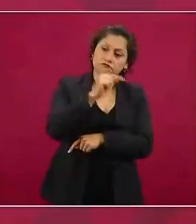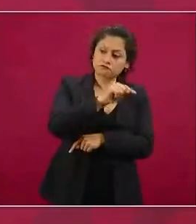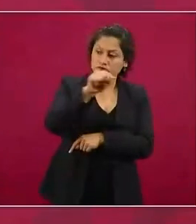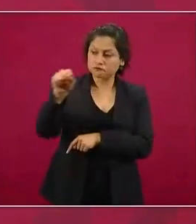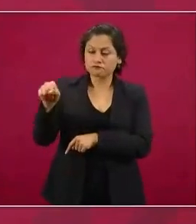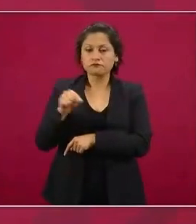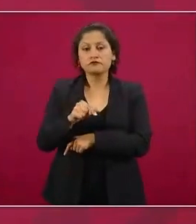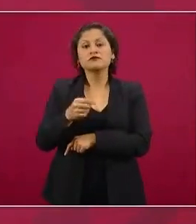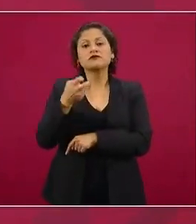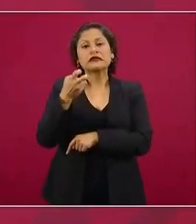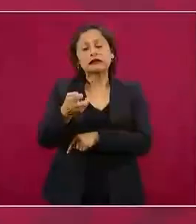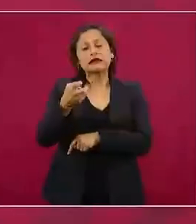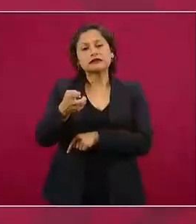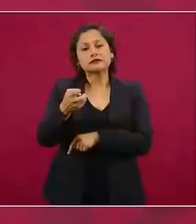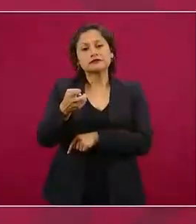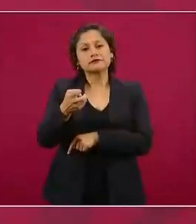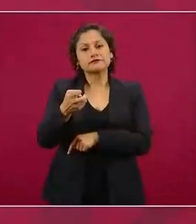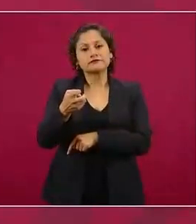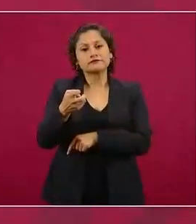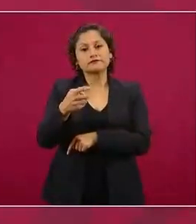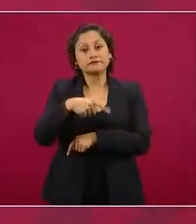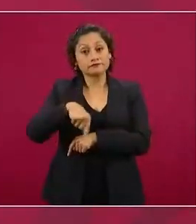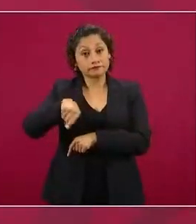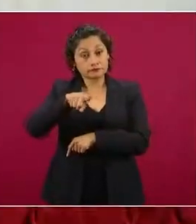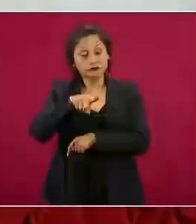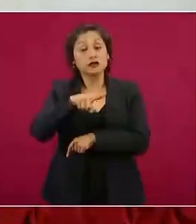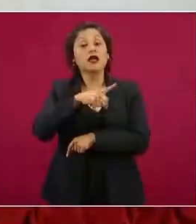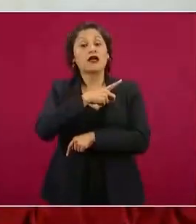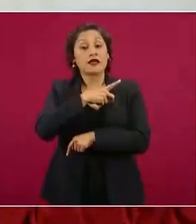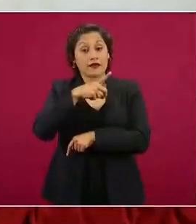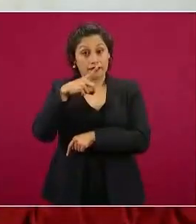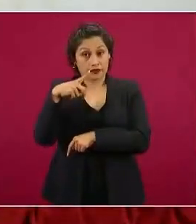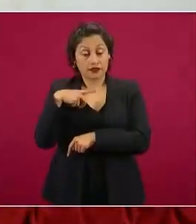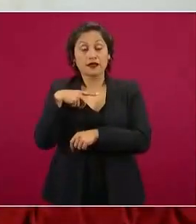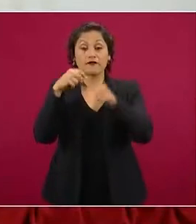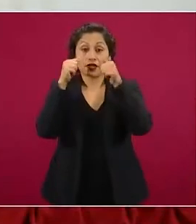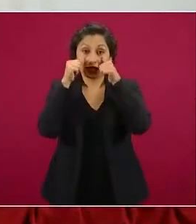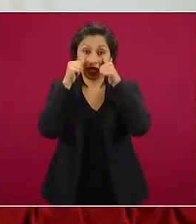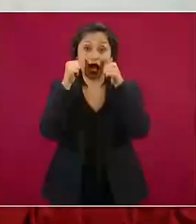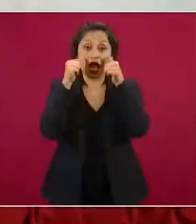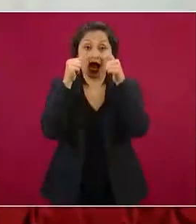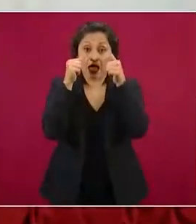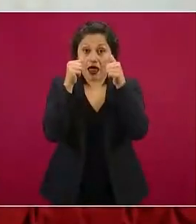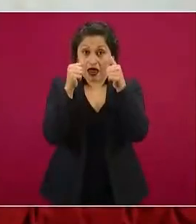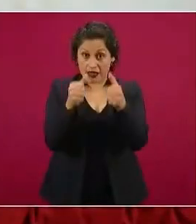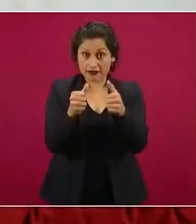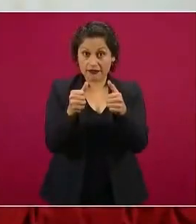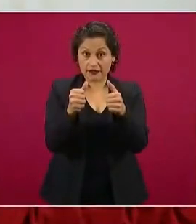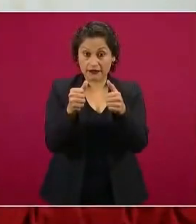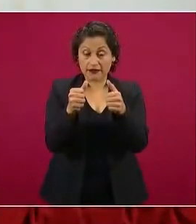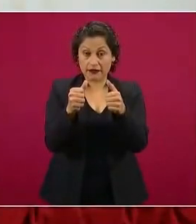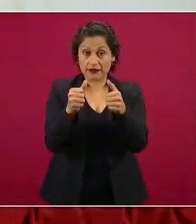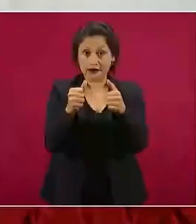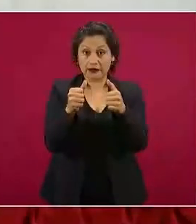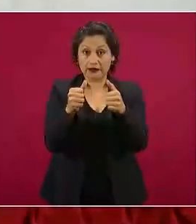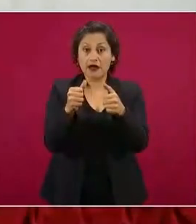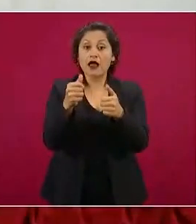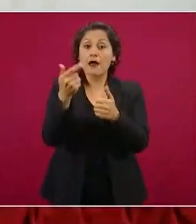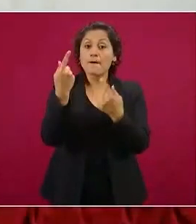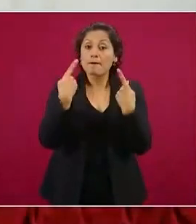tomar en cuenta la opinión y el sentir de los